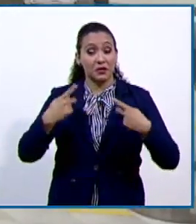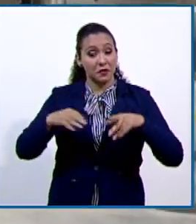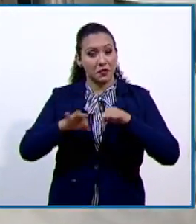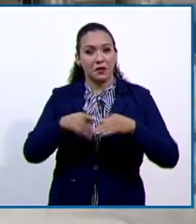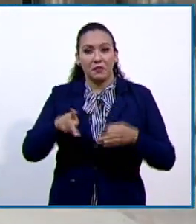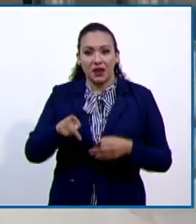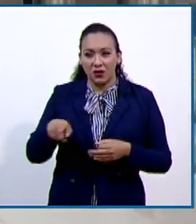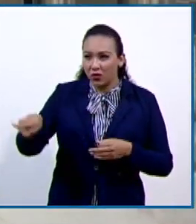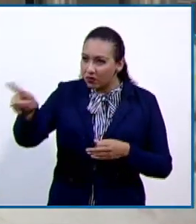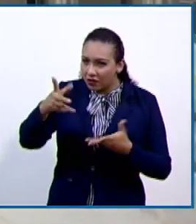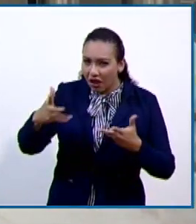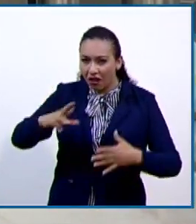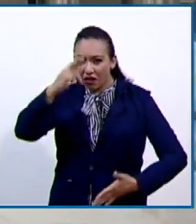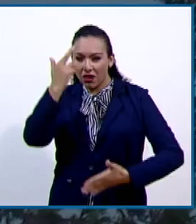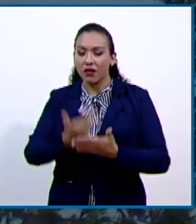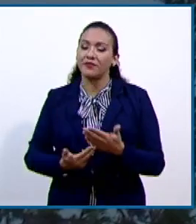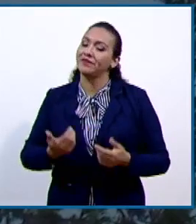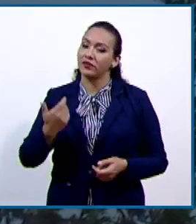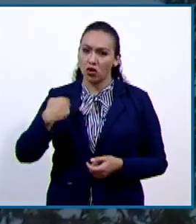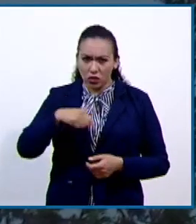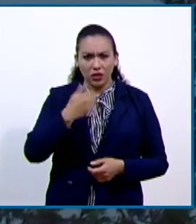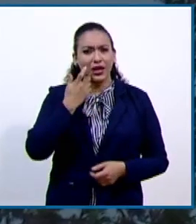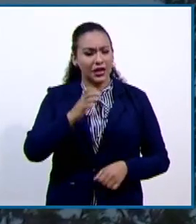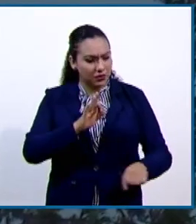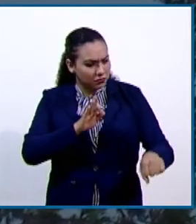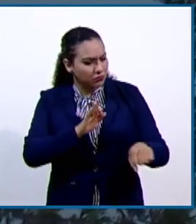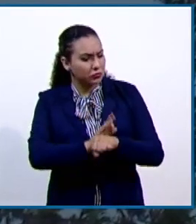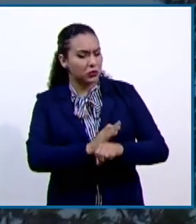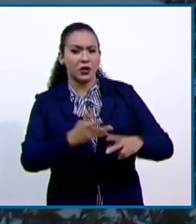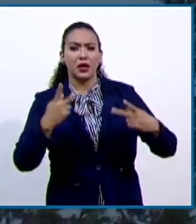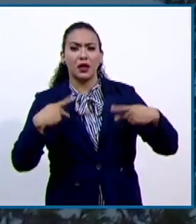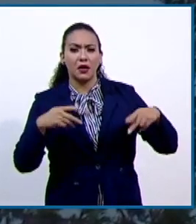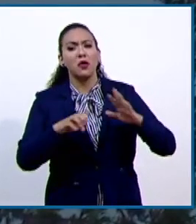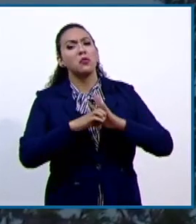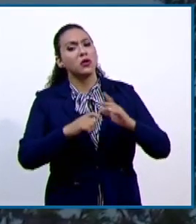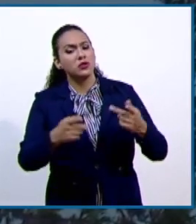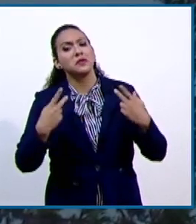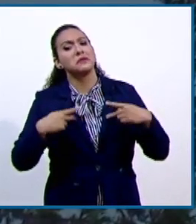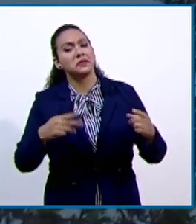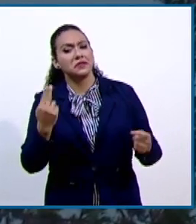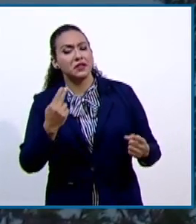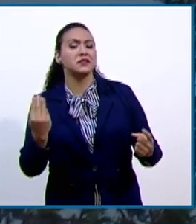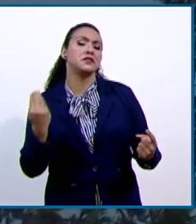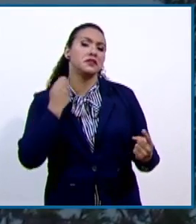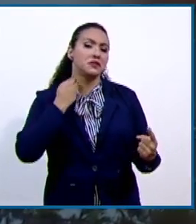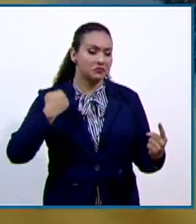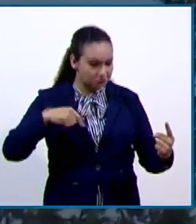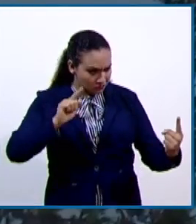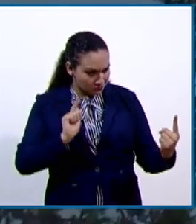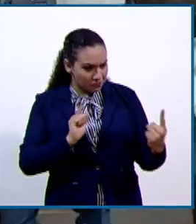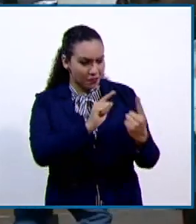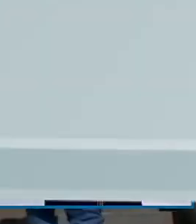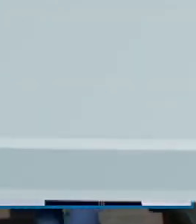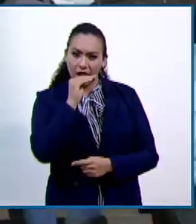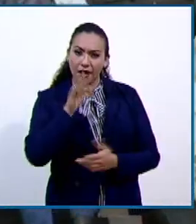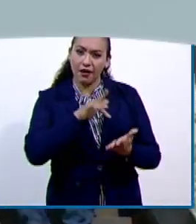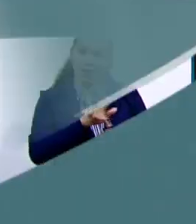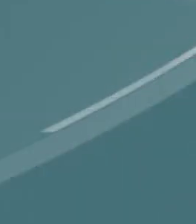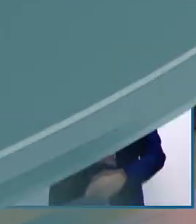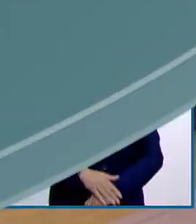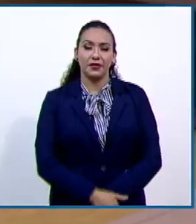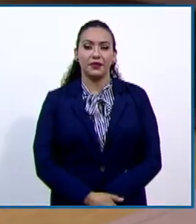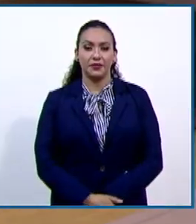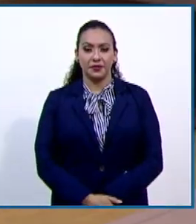fin de garantizar un servicio de calidad a las personas que lo requieran y que no cuentan con recursos.